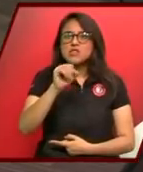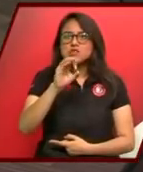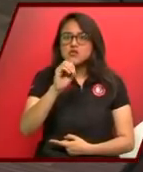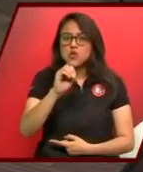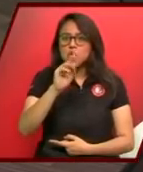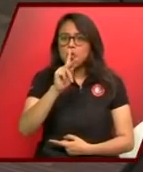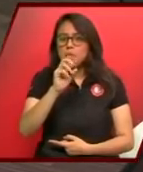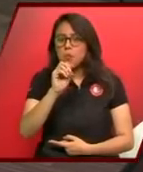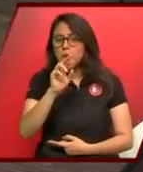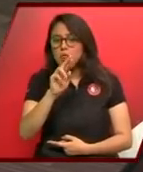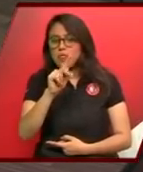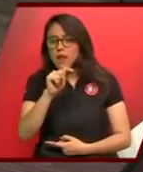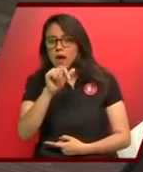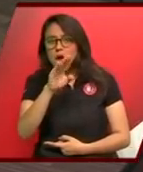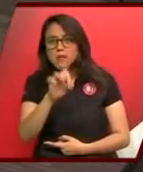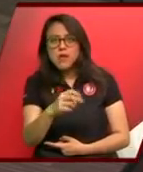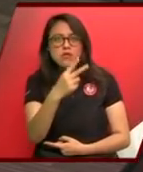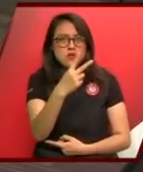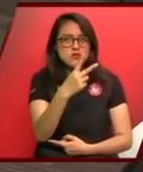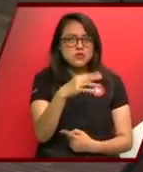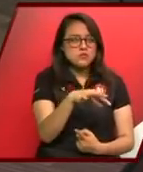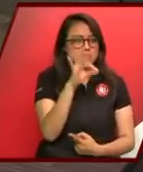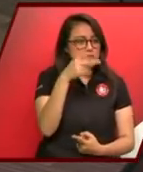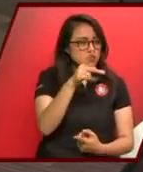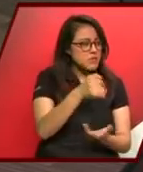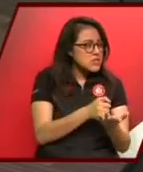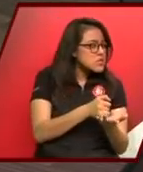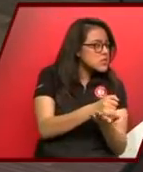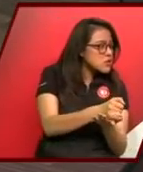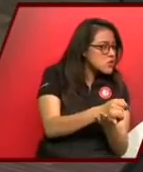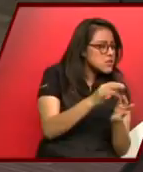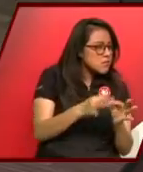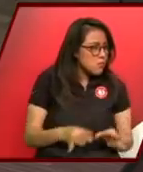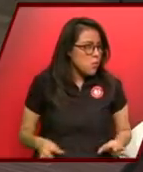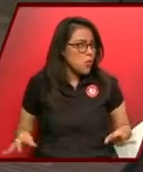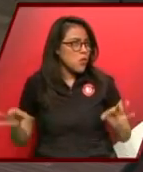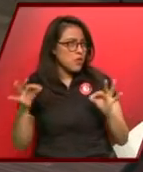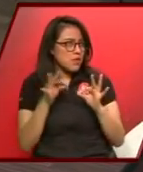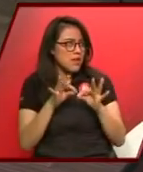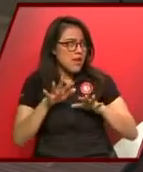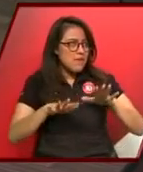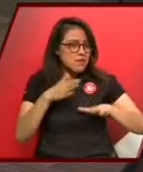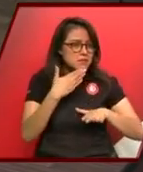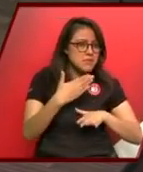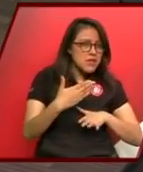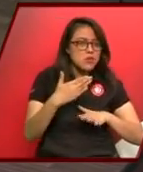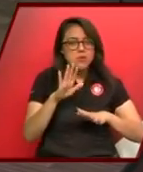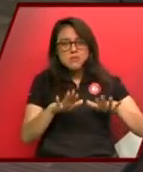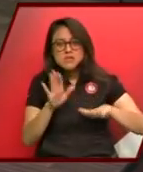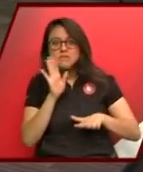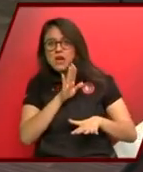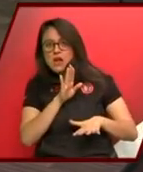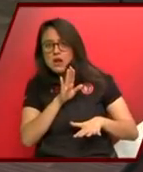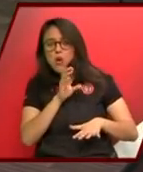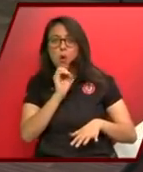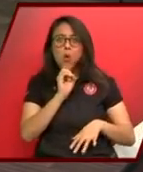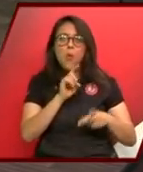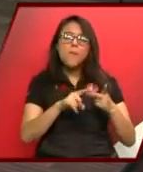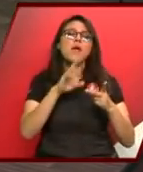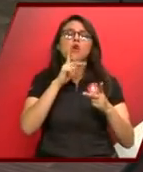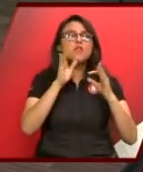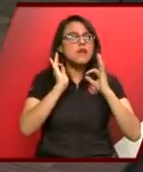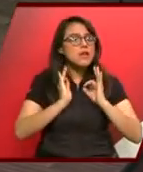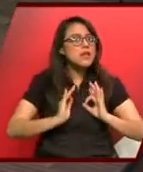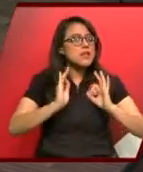nos muestra dos caminos. Dice, o tomas las decisiones importantes y que a veces pueden ser muy pesadas, sí. O te la